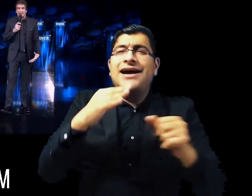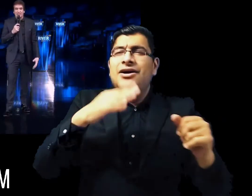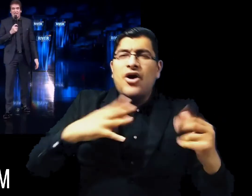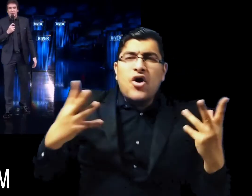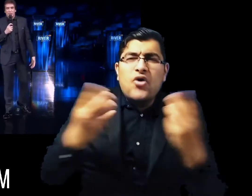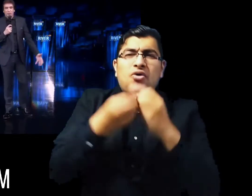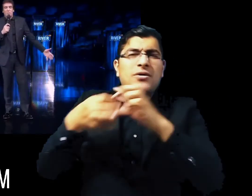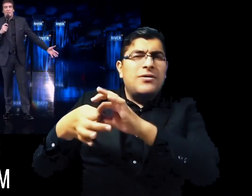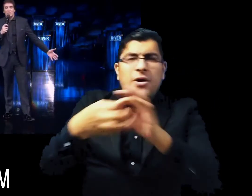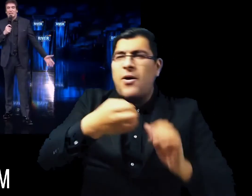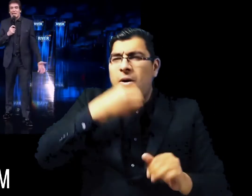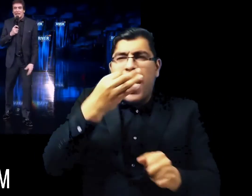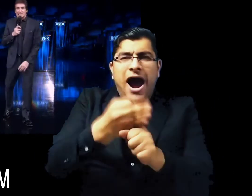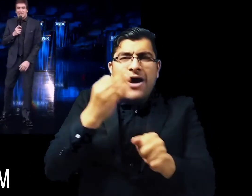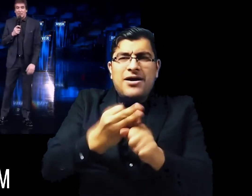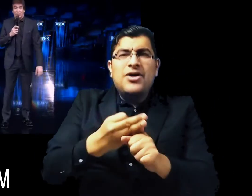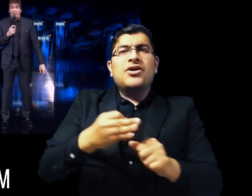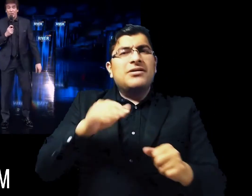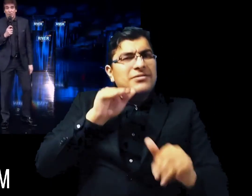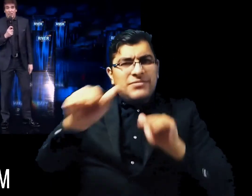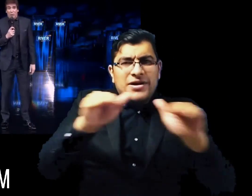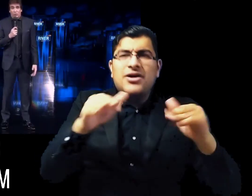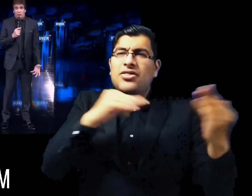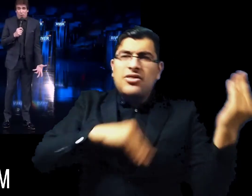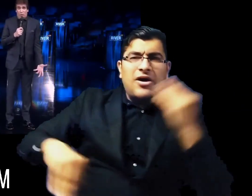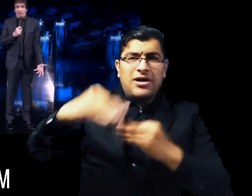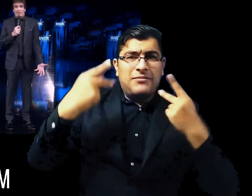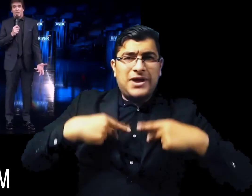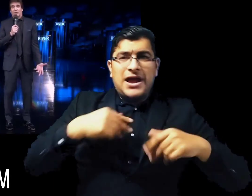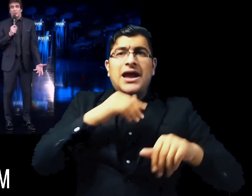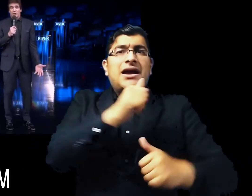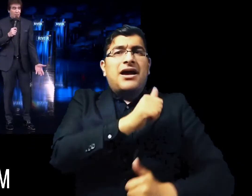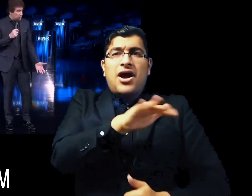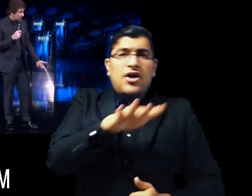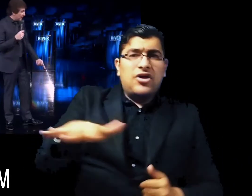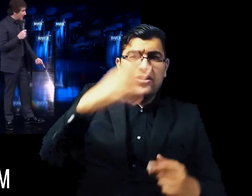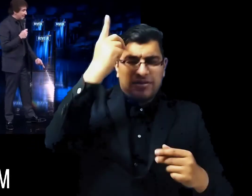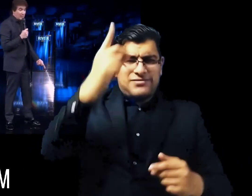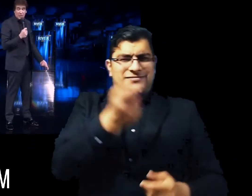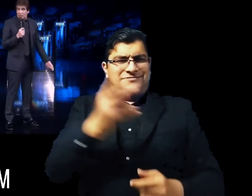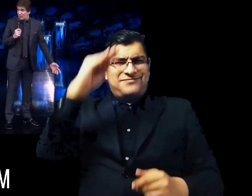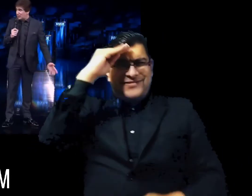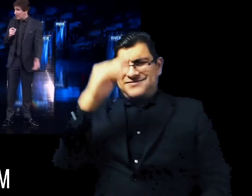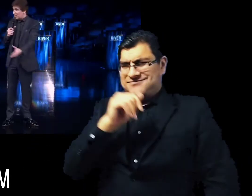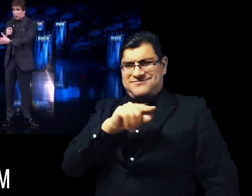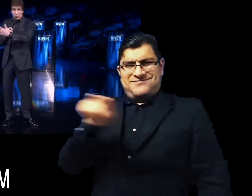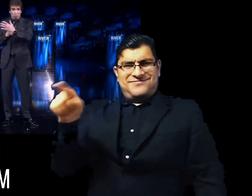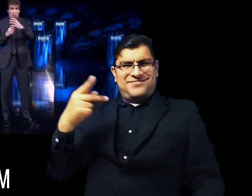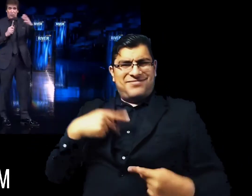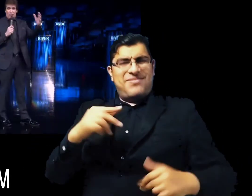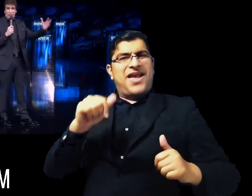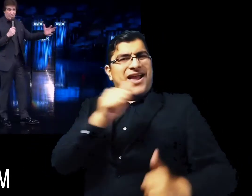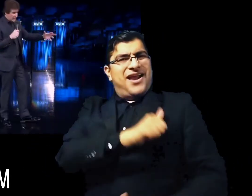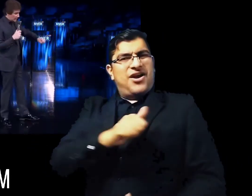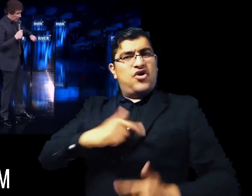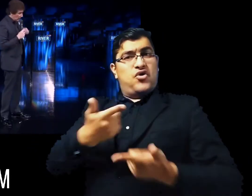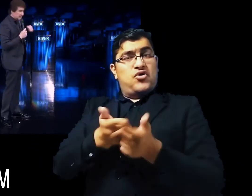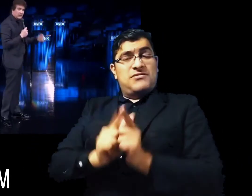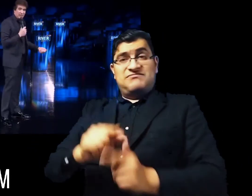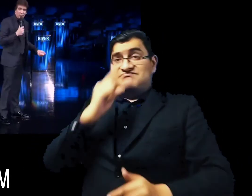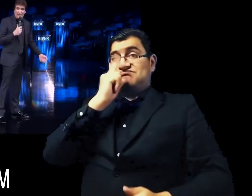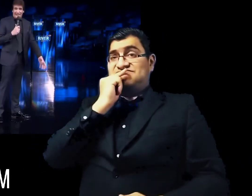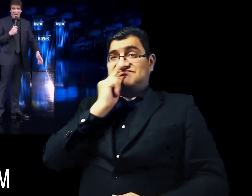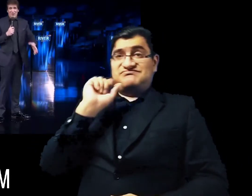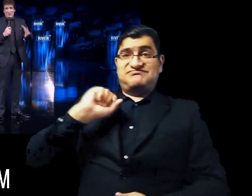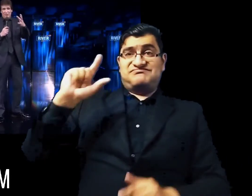orar. Yo le estoy pidiendo al ejército de Dios. Cuando yo digo ejército de Dios, algunos habrán pensado, esto debe tener un grupo de oficiales, de